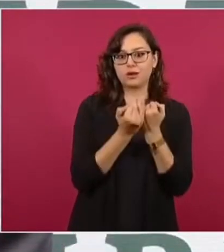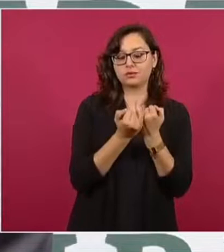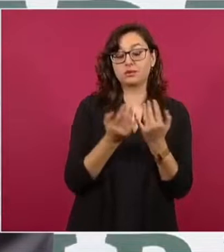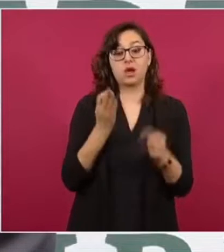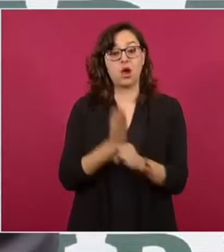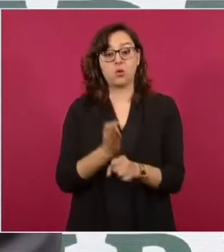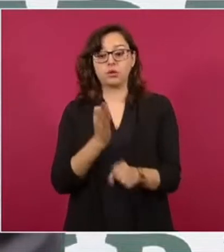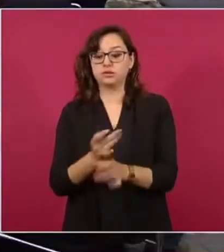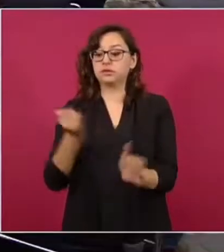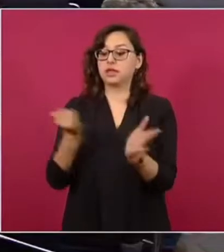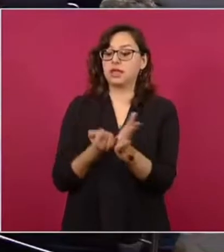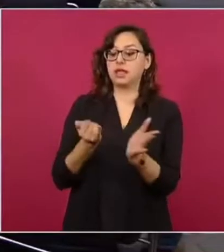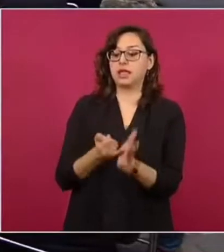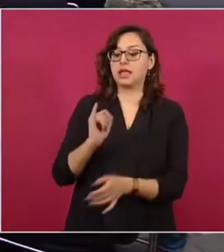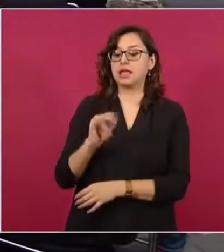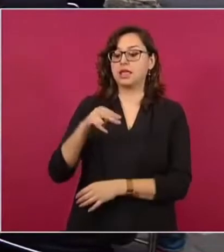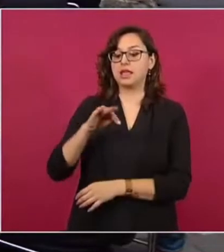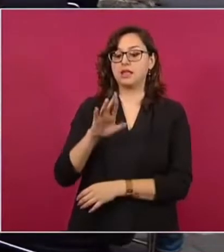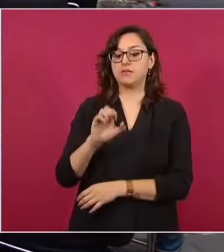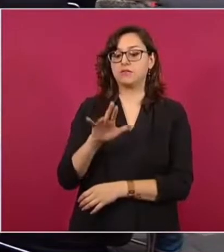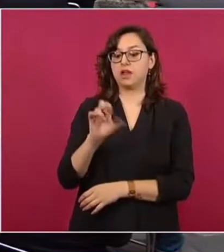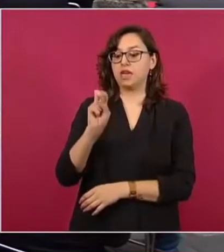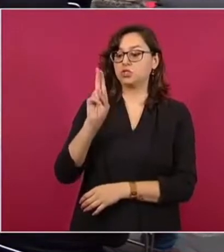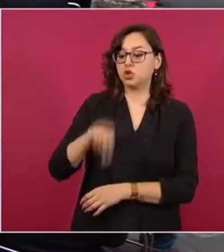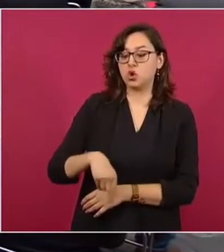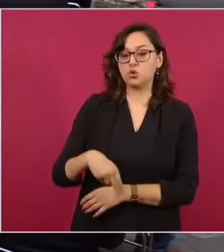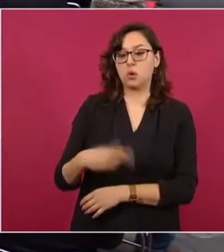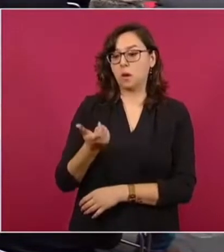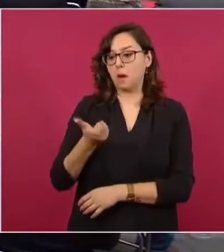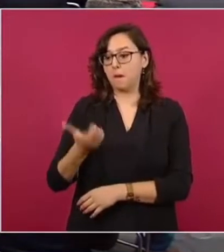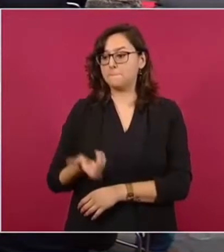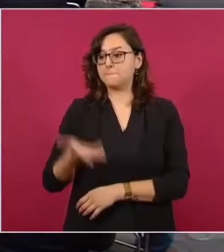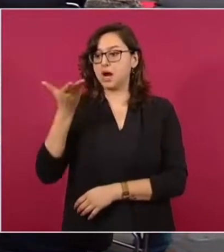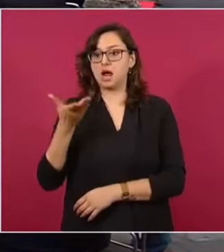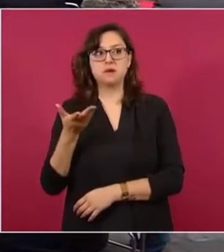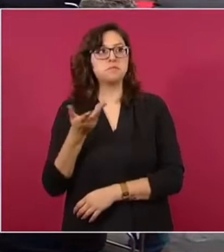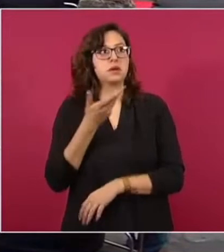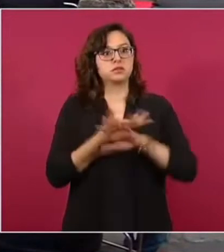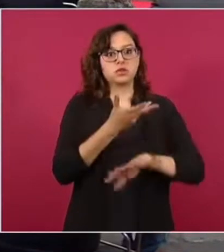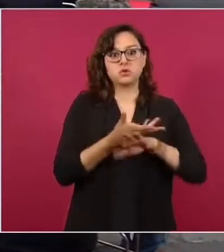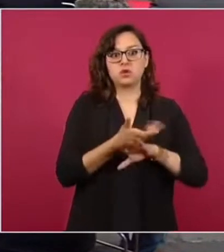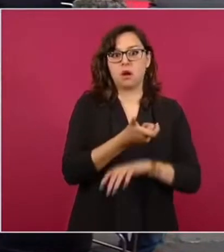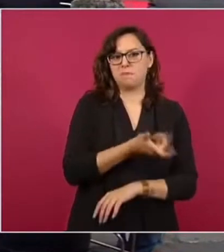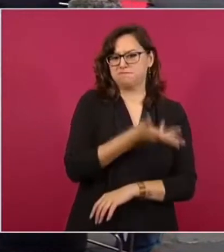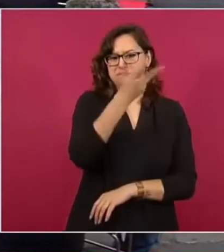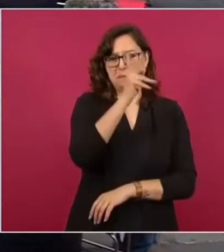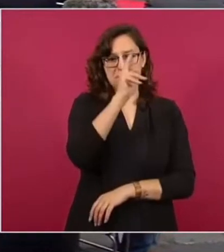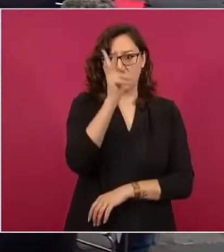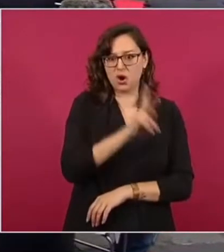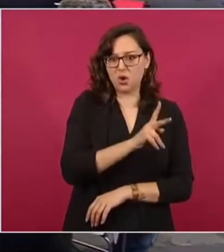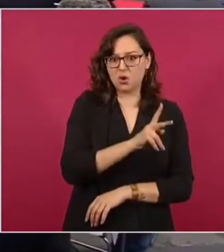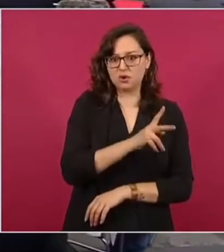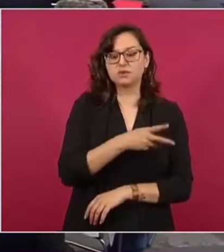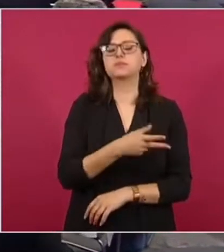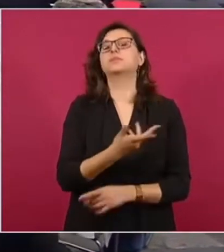menor a la de nuestro país vecino del norte. La deuda ha crecido